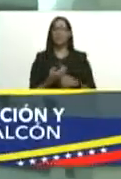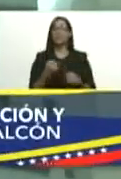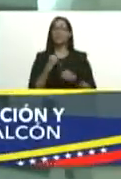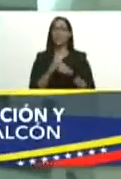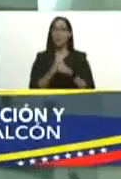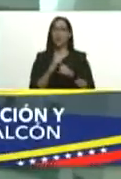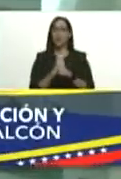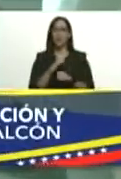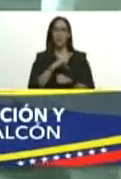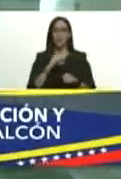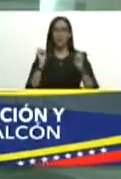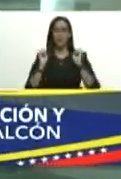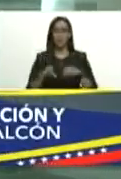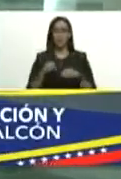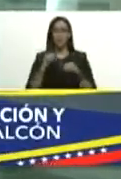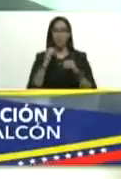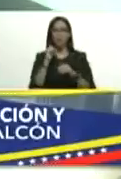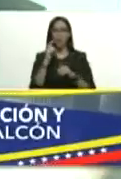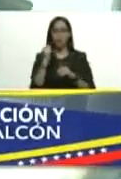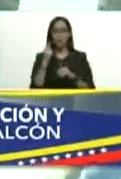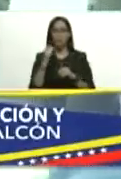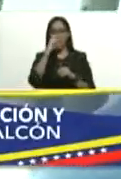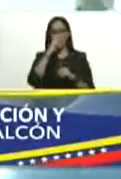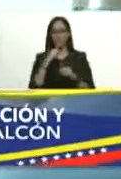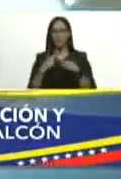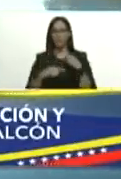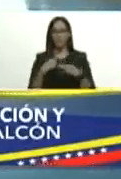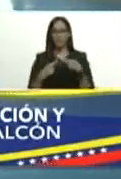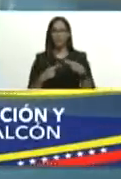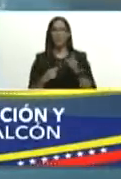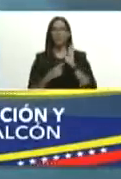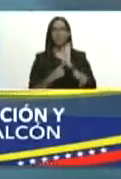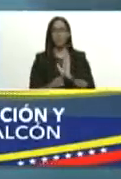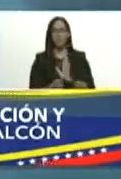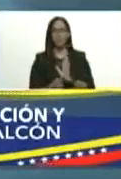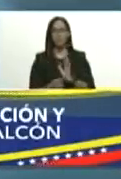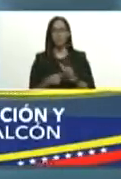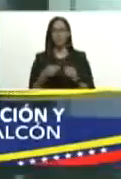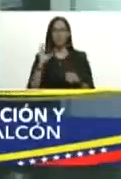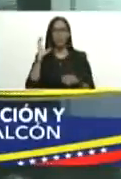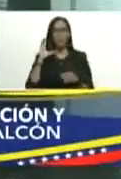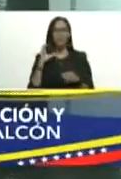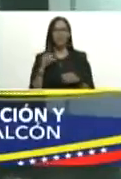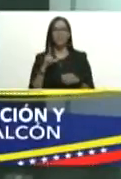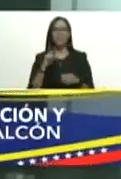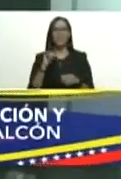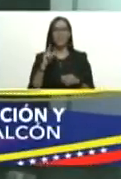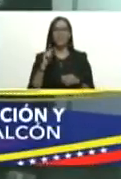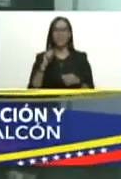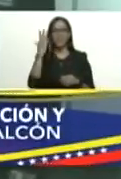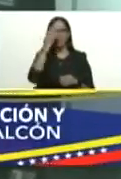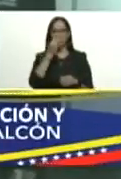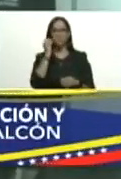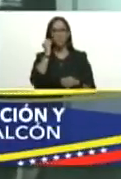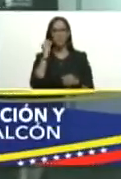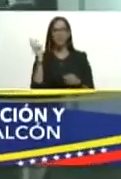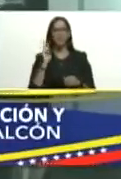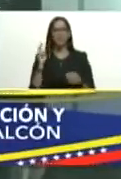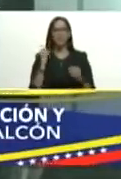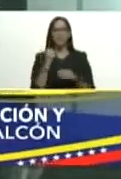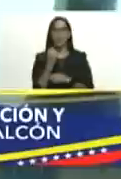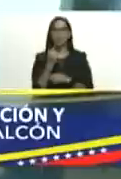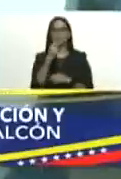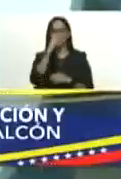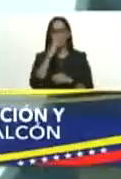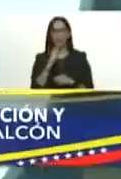en estos 11 años, yo quiero dar ejemplo aquí de la compatriota Lilibet, esta hermosa mujer venezolana, 11 años en